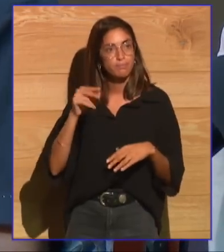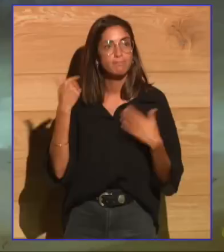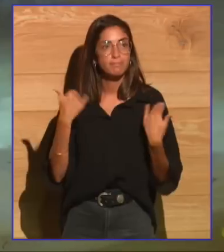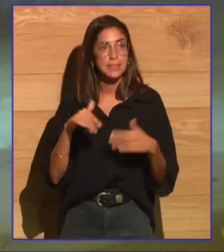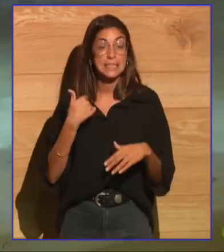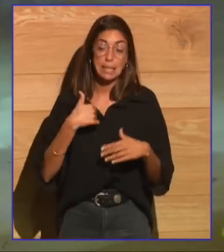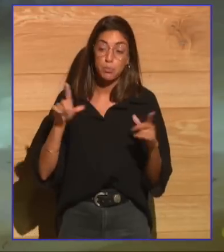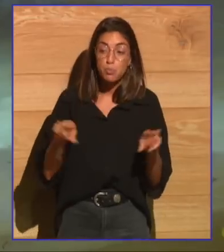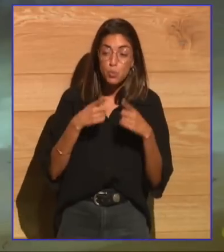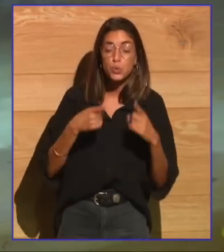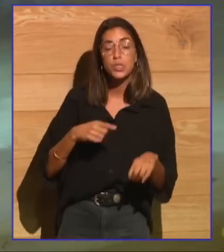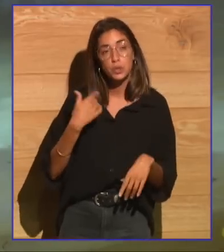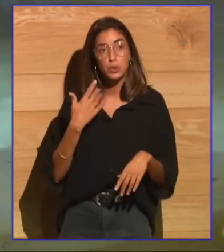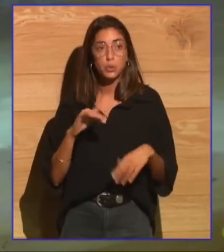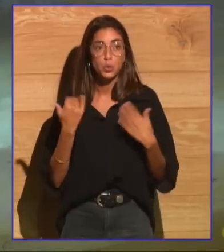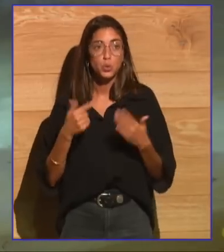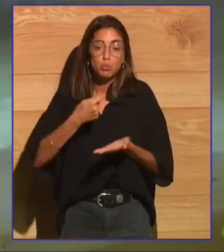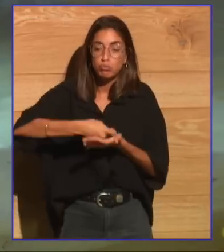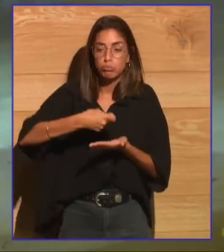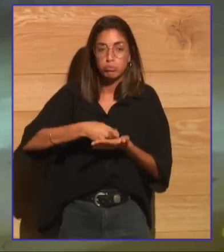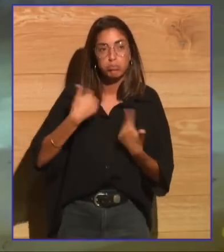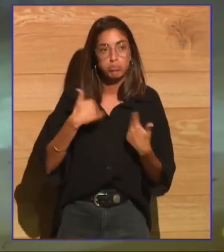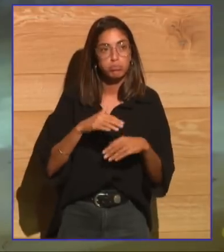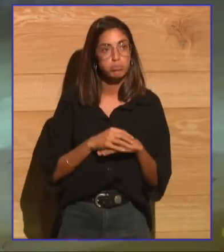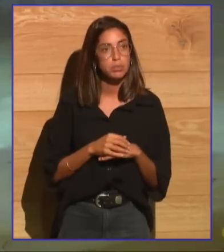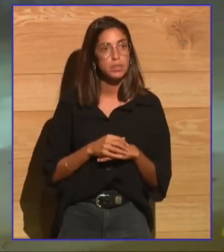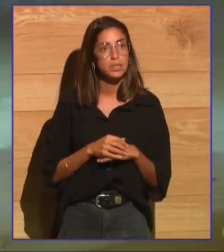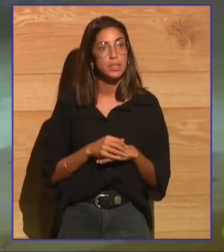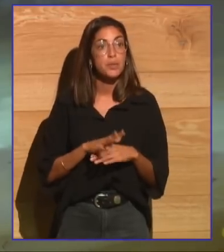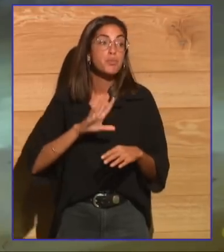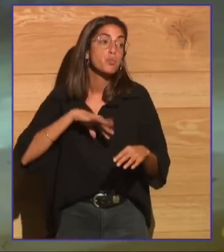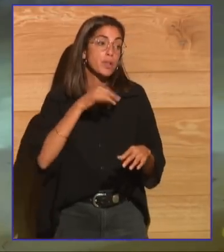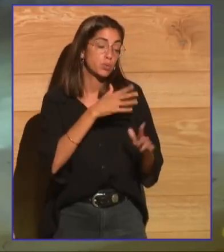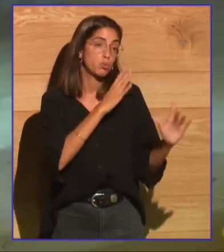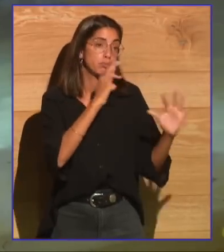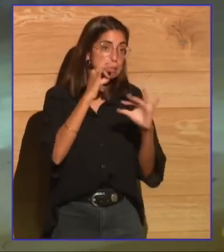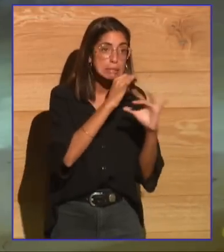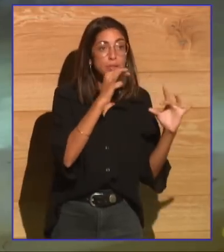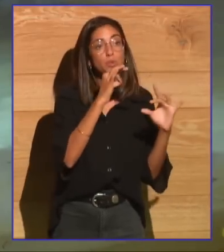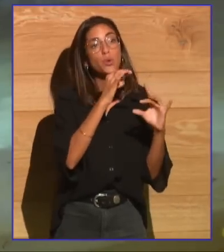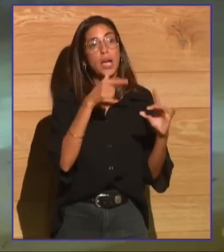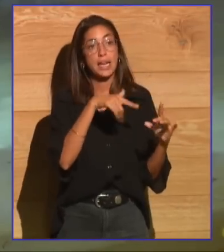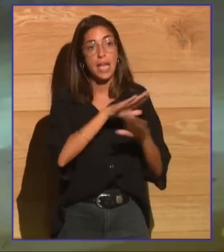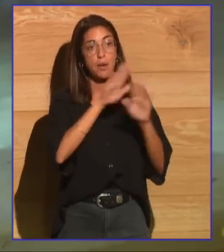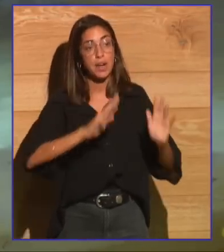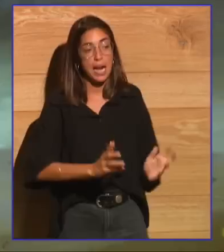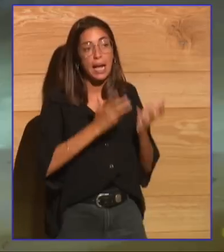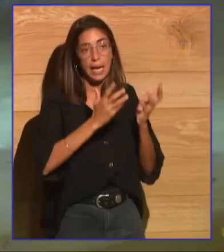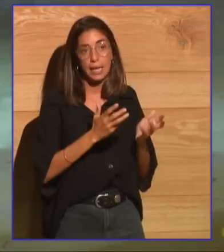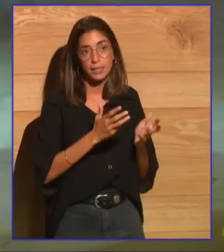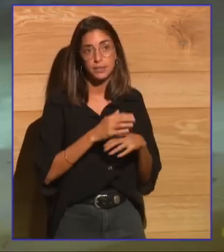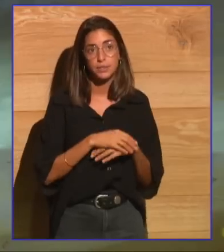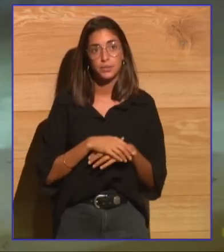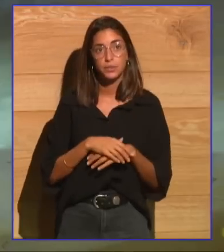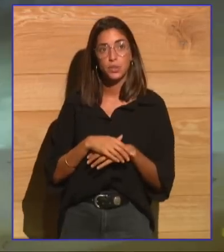hombre o con un xilófono que puedes hacer y todo es ganancia sabes bueno eso